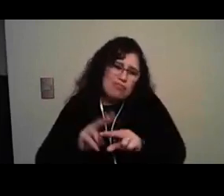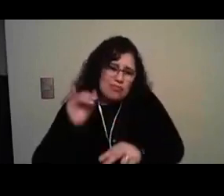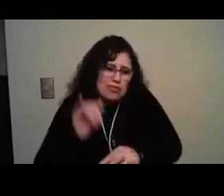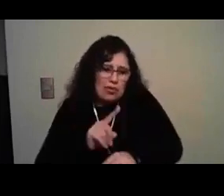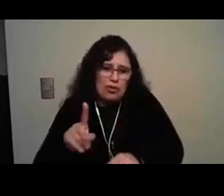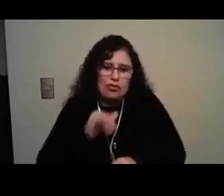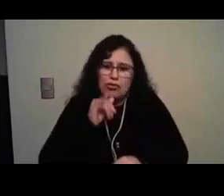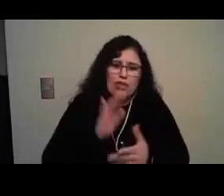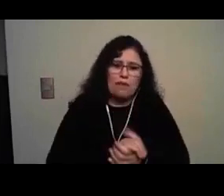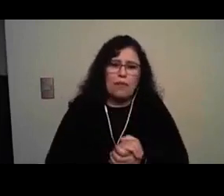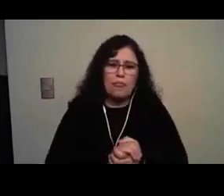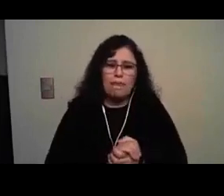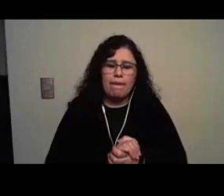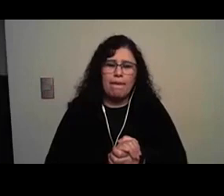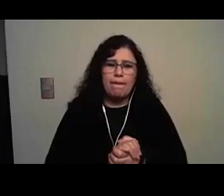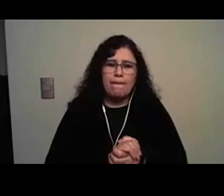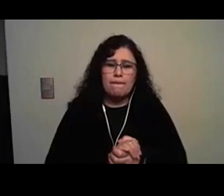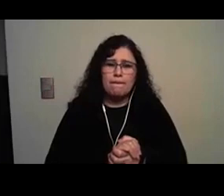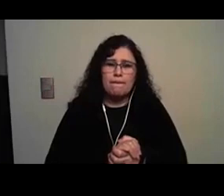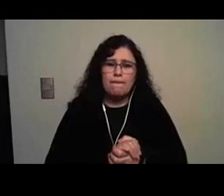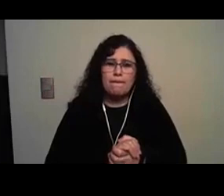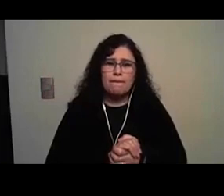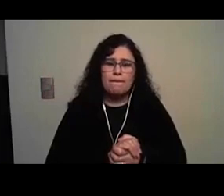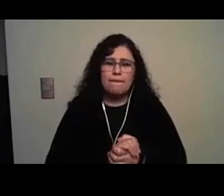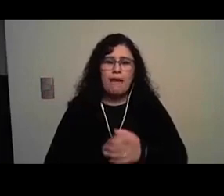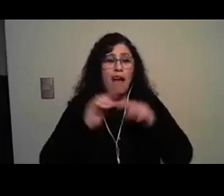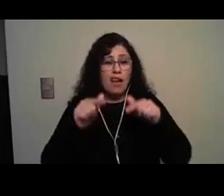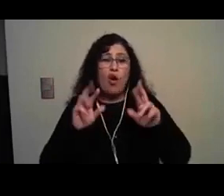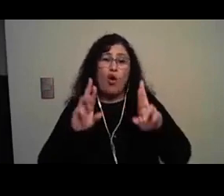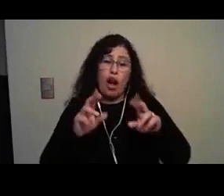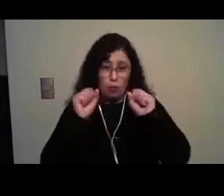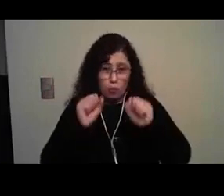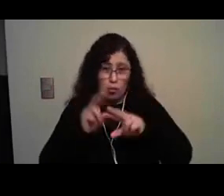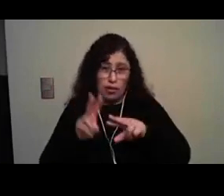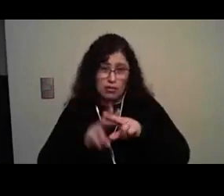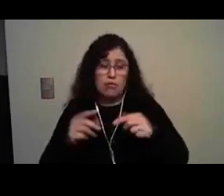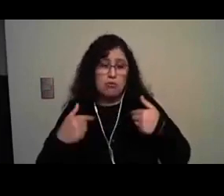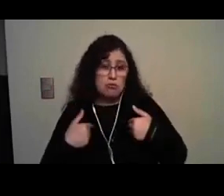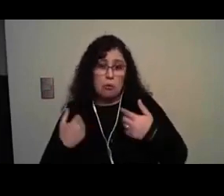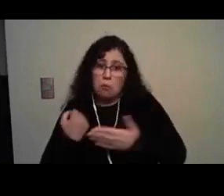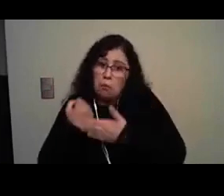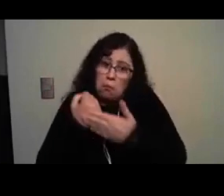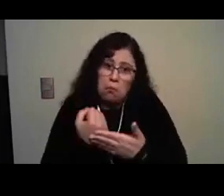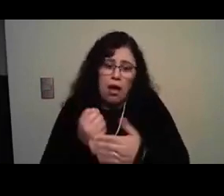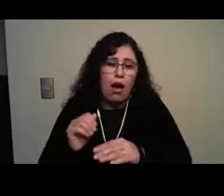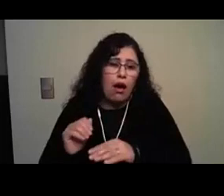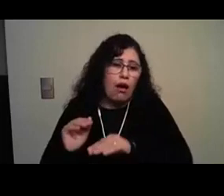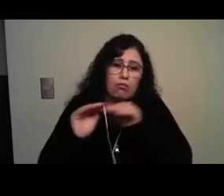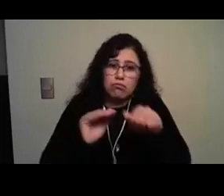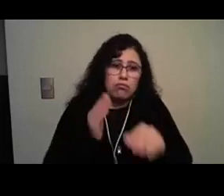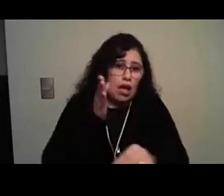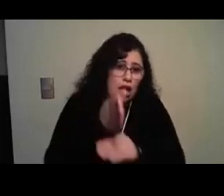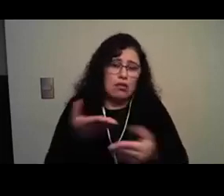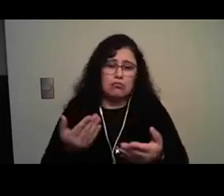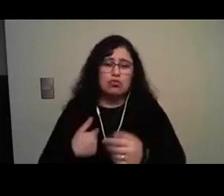pudiera realizar ya, fantástico, por mi parte no hay ningún inconveniente en poder hacerlo, es algo que siempre he tenido el compromiso